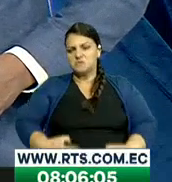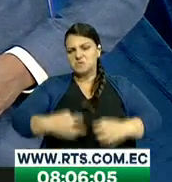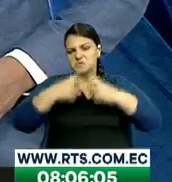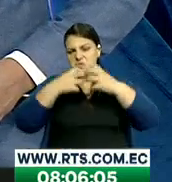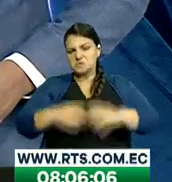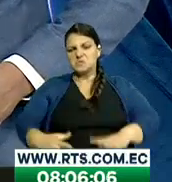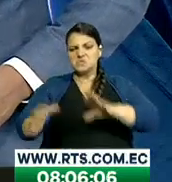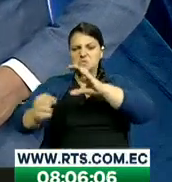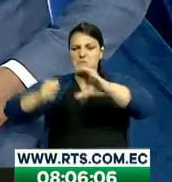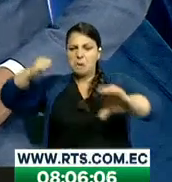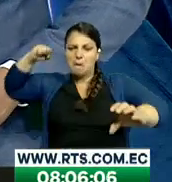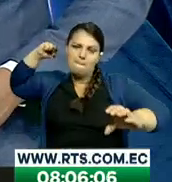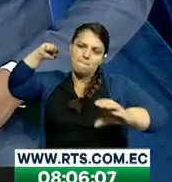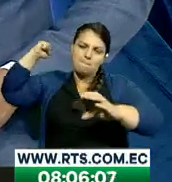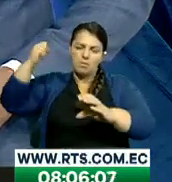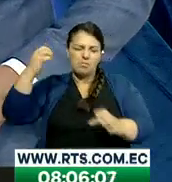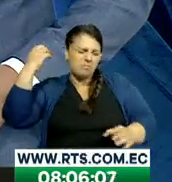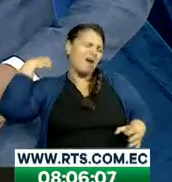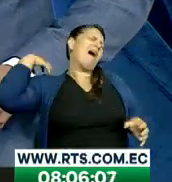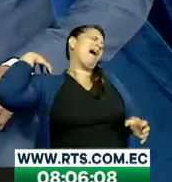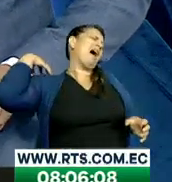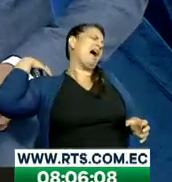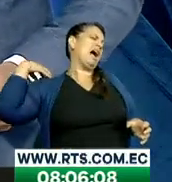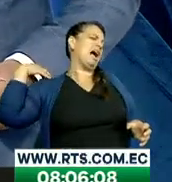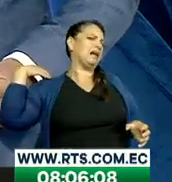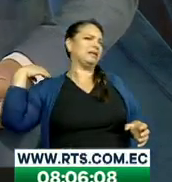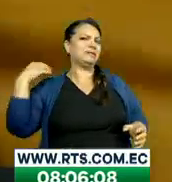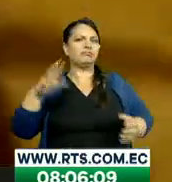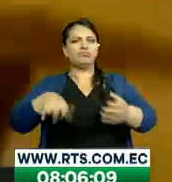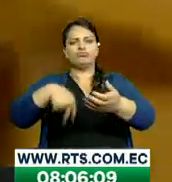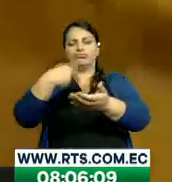mujer agonizaba en la calle.